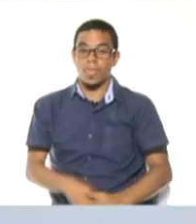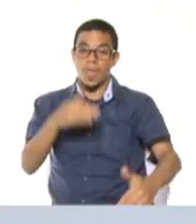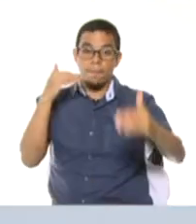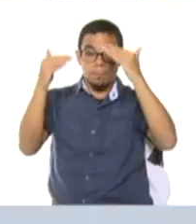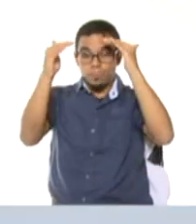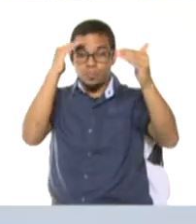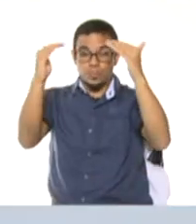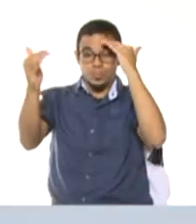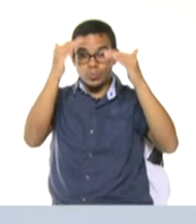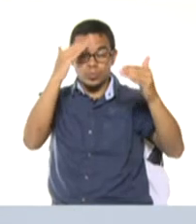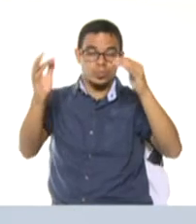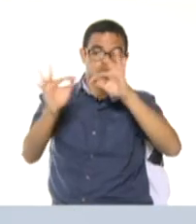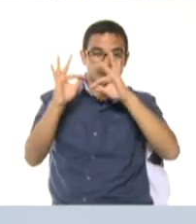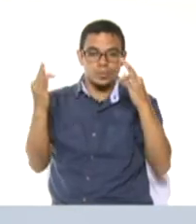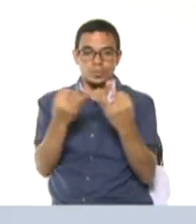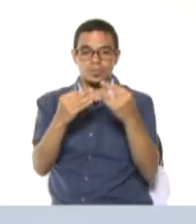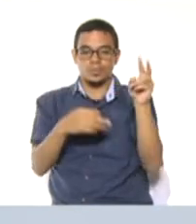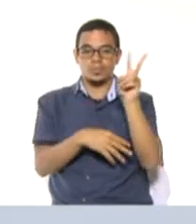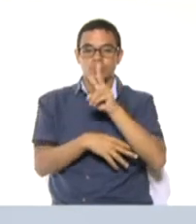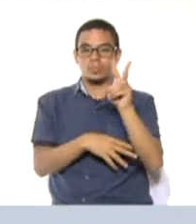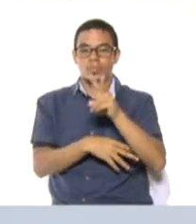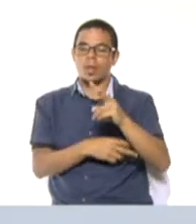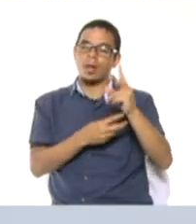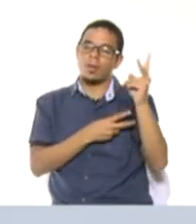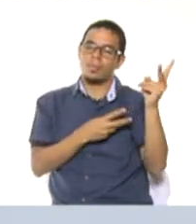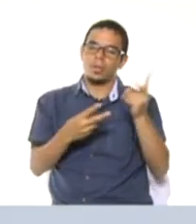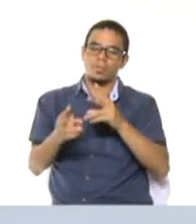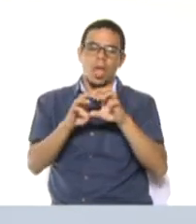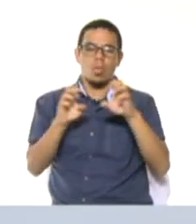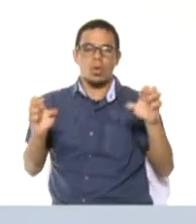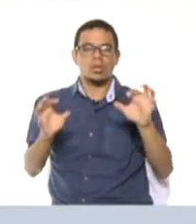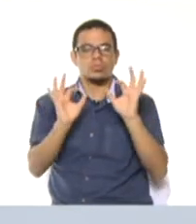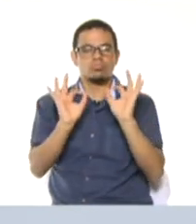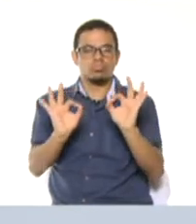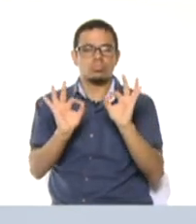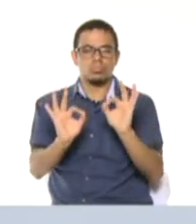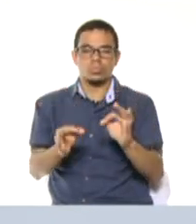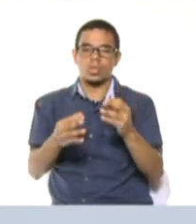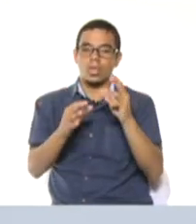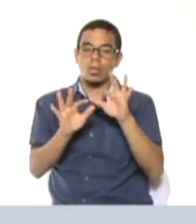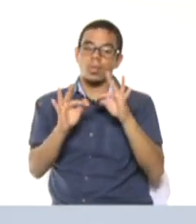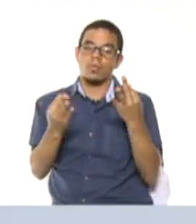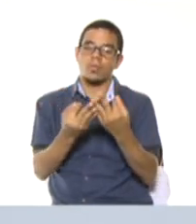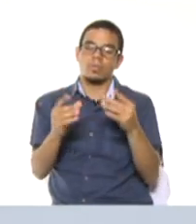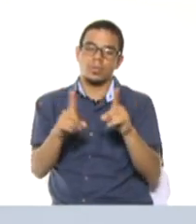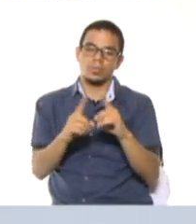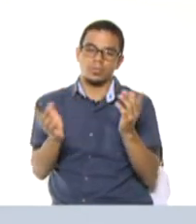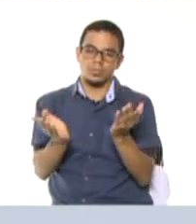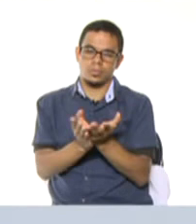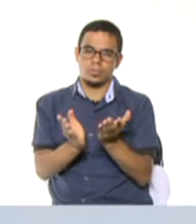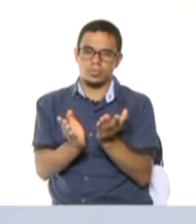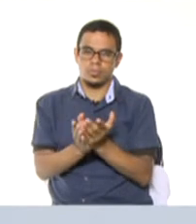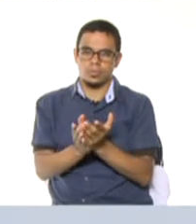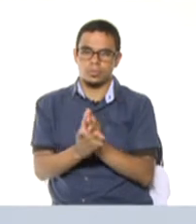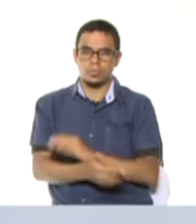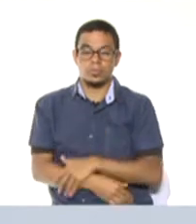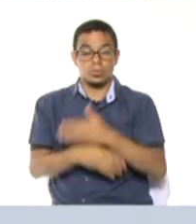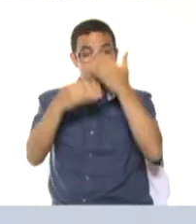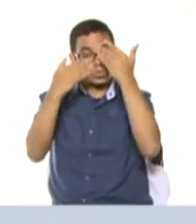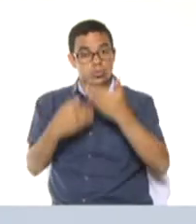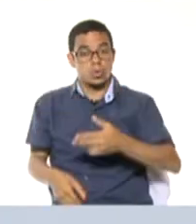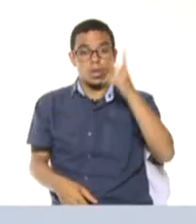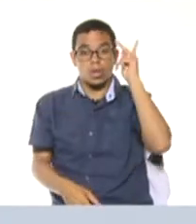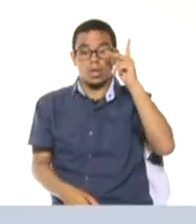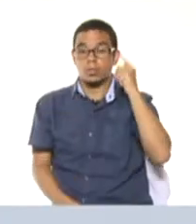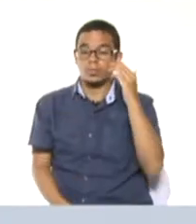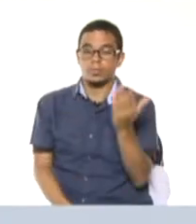Hola, hola, familia venezolana. Bienvenidos al segmento de educación especial de su programa Cada Familia Una Escuela. Mi nombre